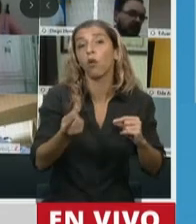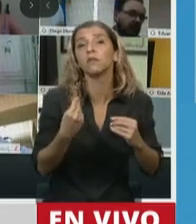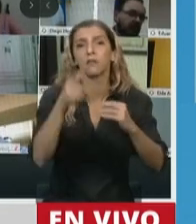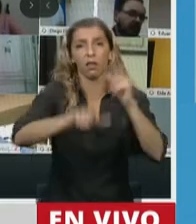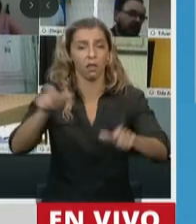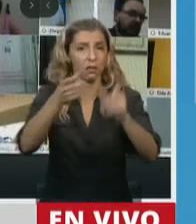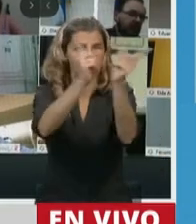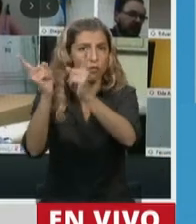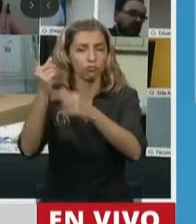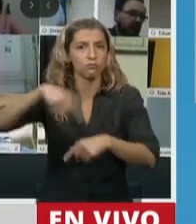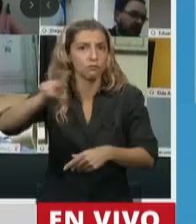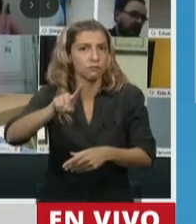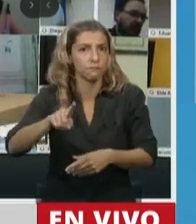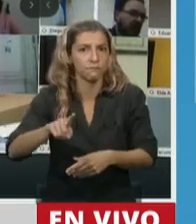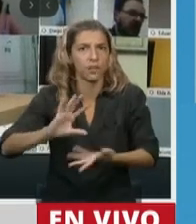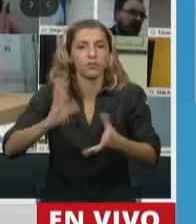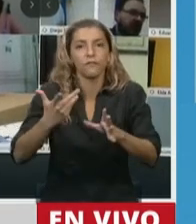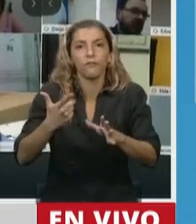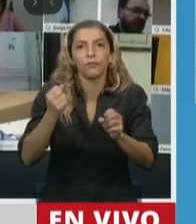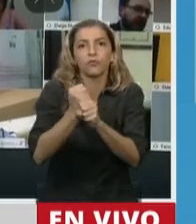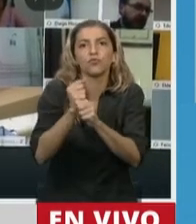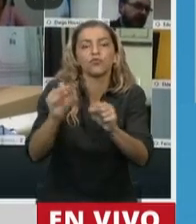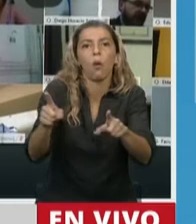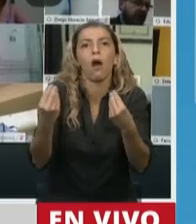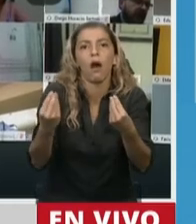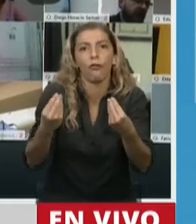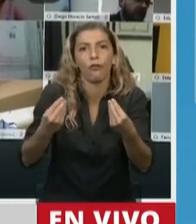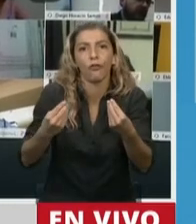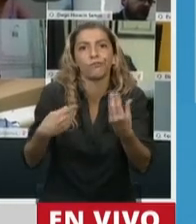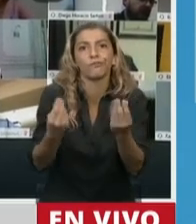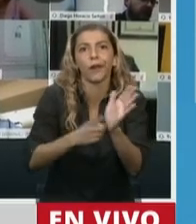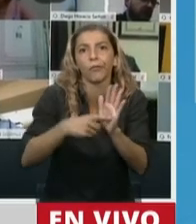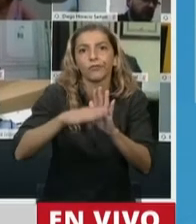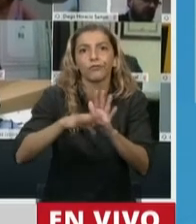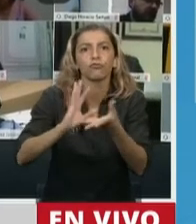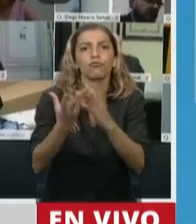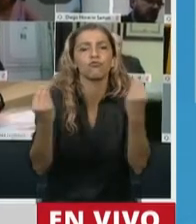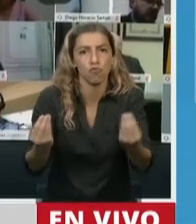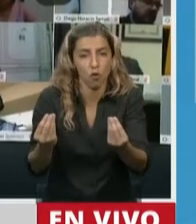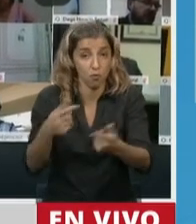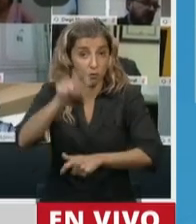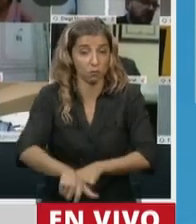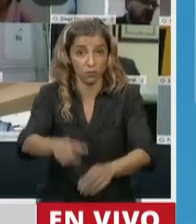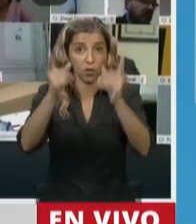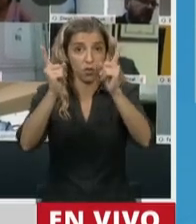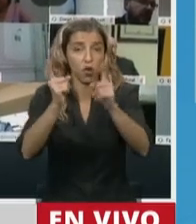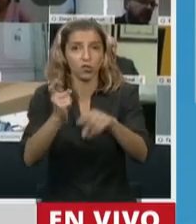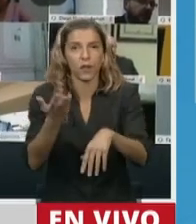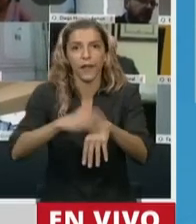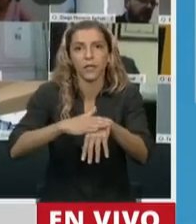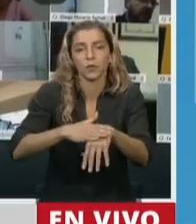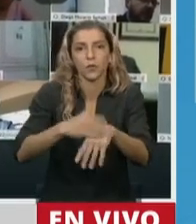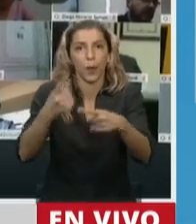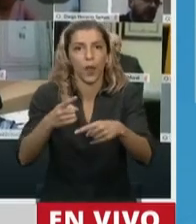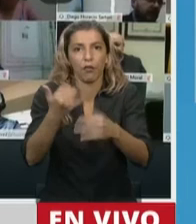que garantizar las condiciones de trabajo docente. La tarea docente es una tarea especializada. El docente tiene que tener los